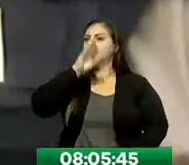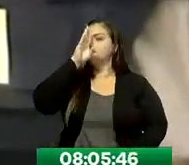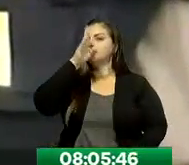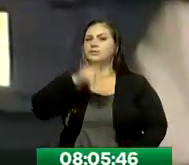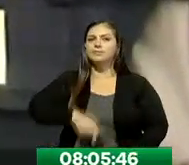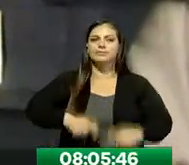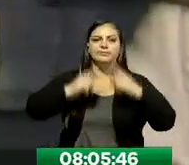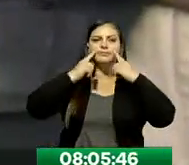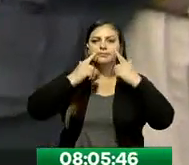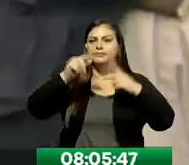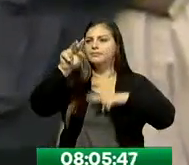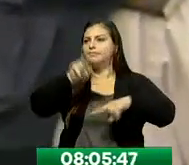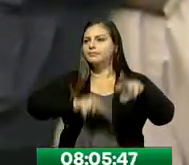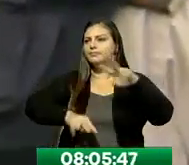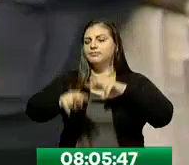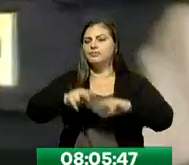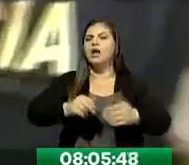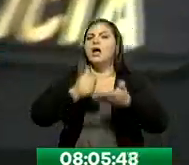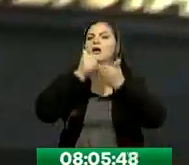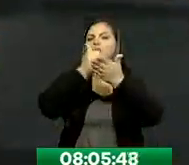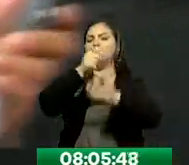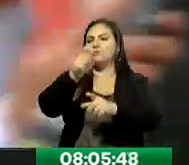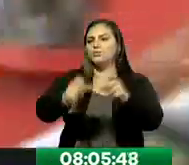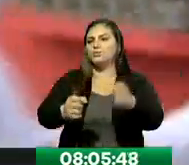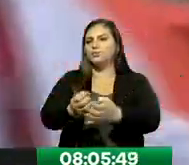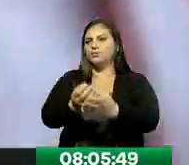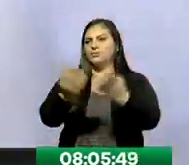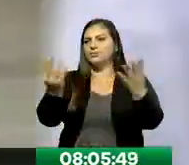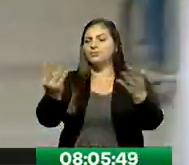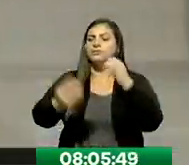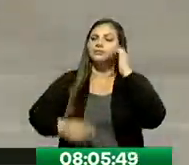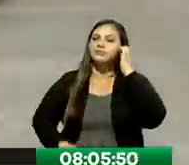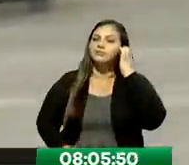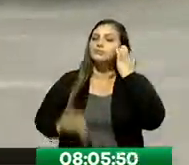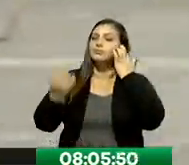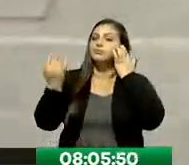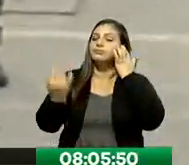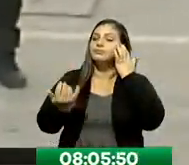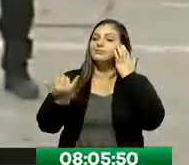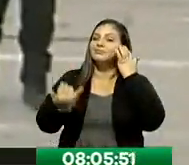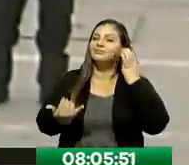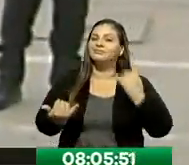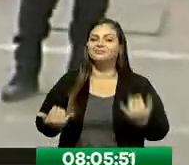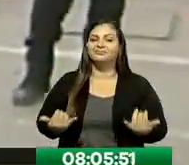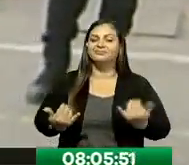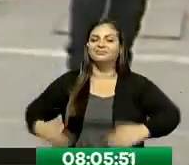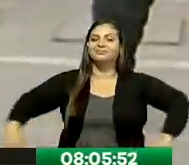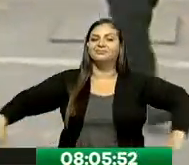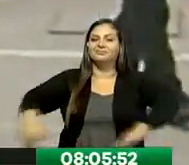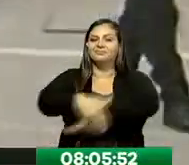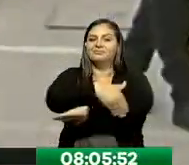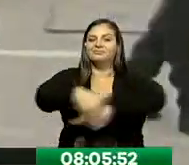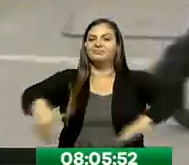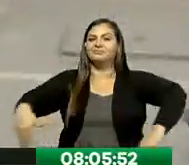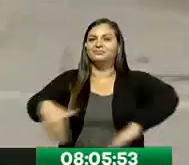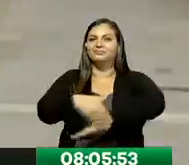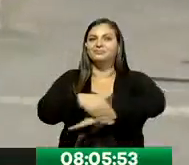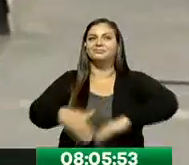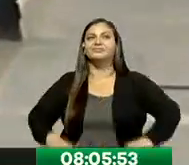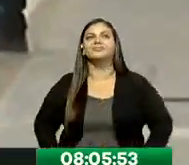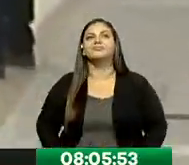bienestar ciudadano, hemos establecido este operativo aquí en la Venezuela y Antepara, un lugar, como ustedes pueden observar, muy